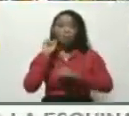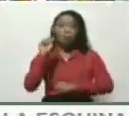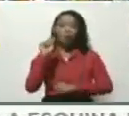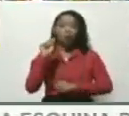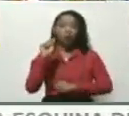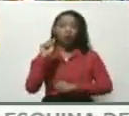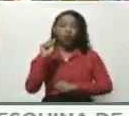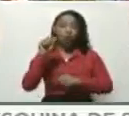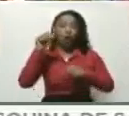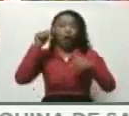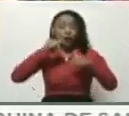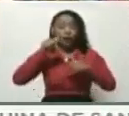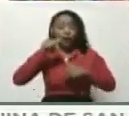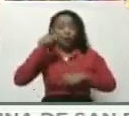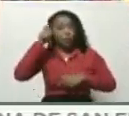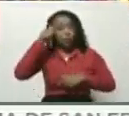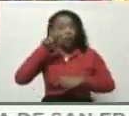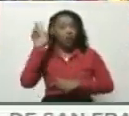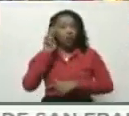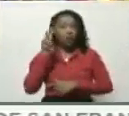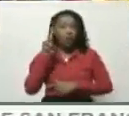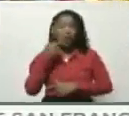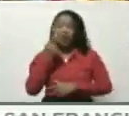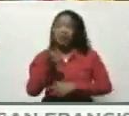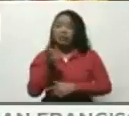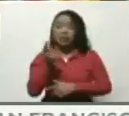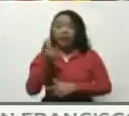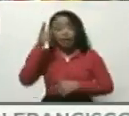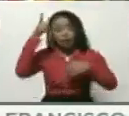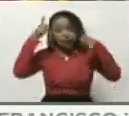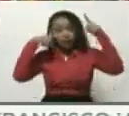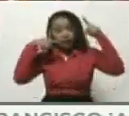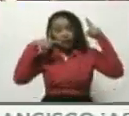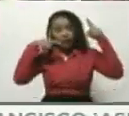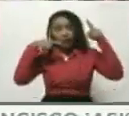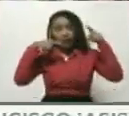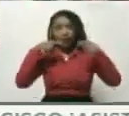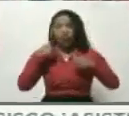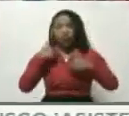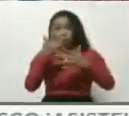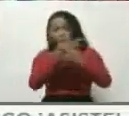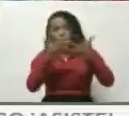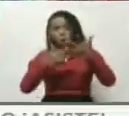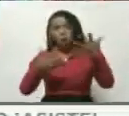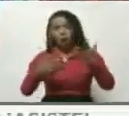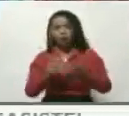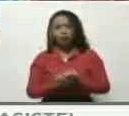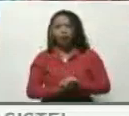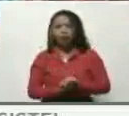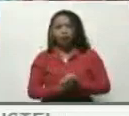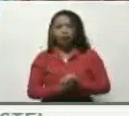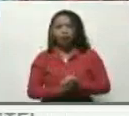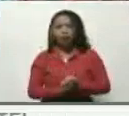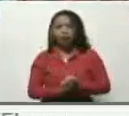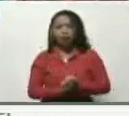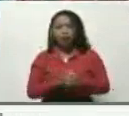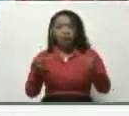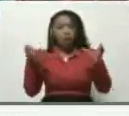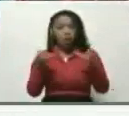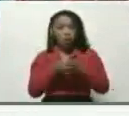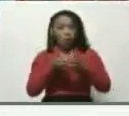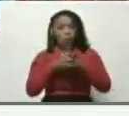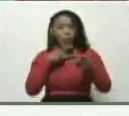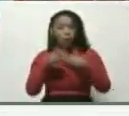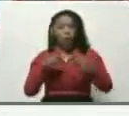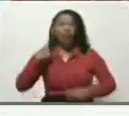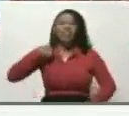el pueblo venezolano. Y decía Chávez, lo que voy a citar textualmente, el partido